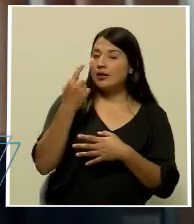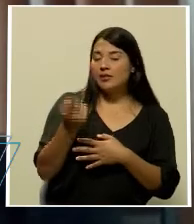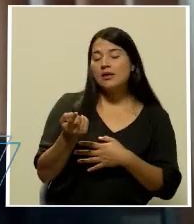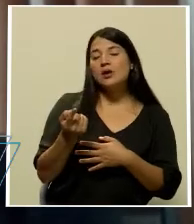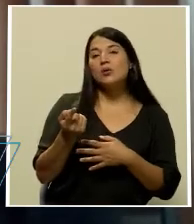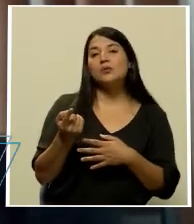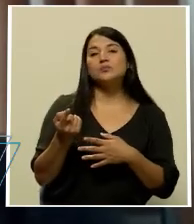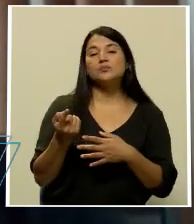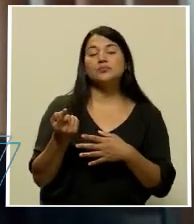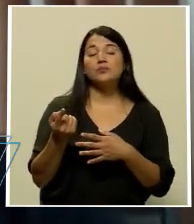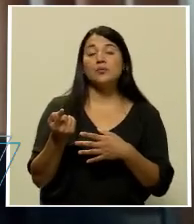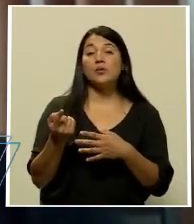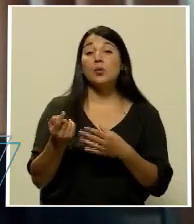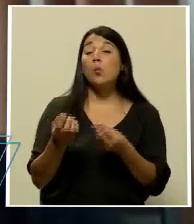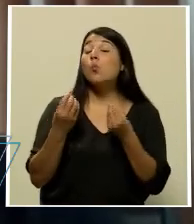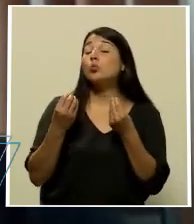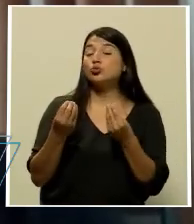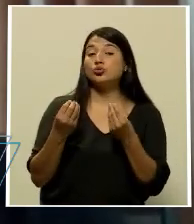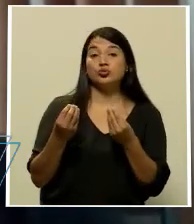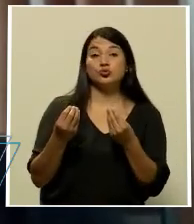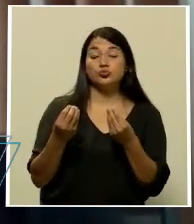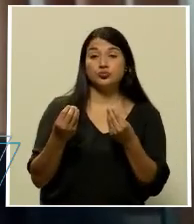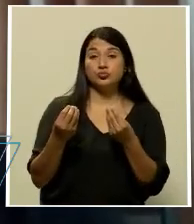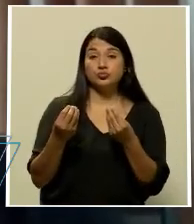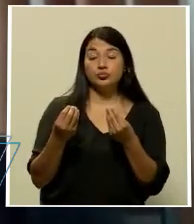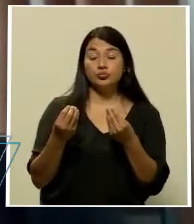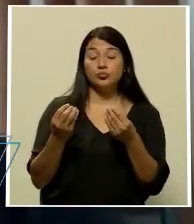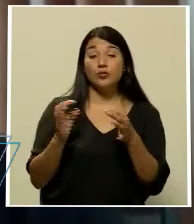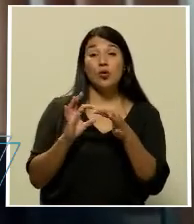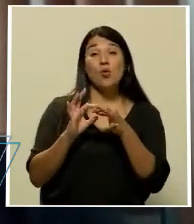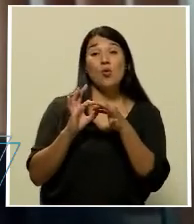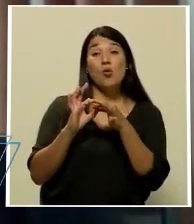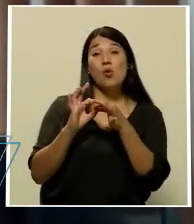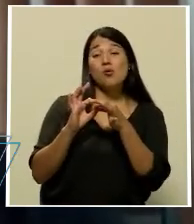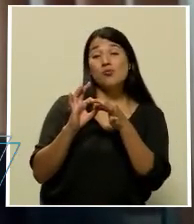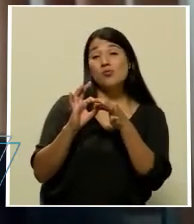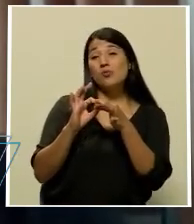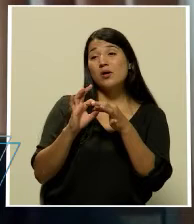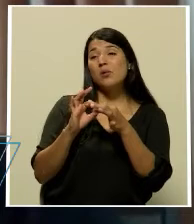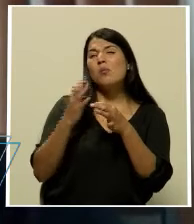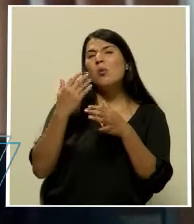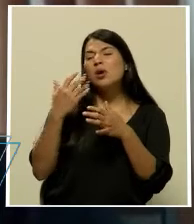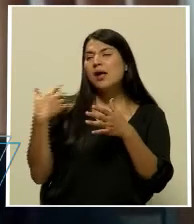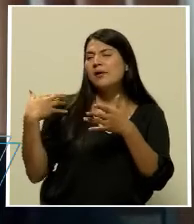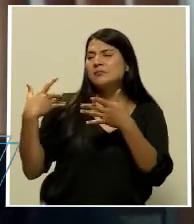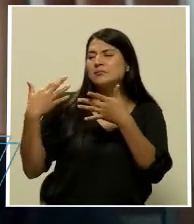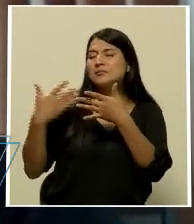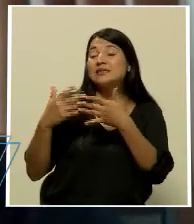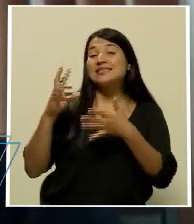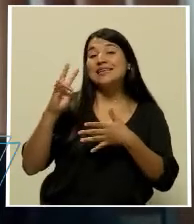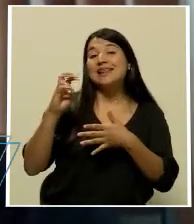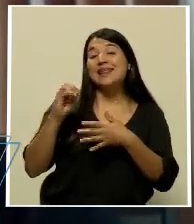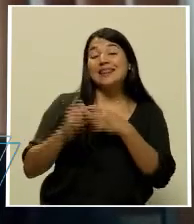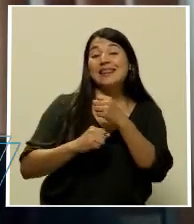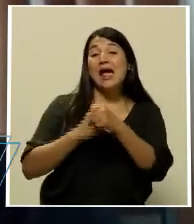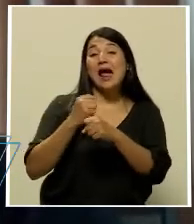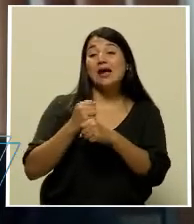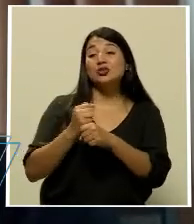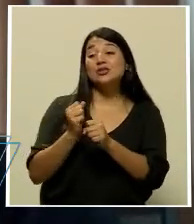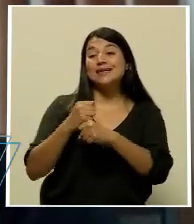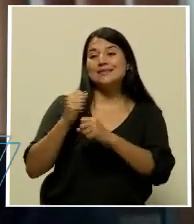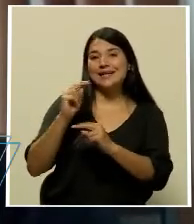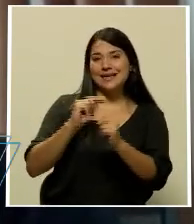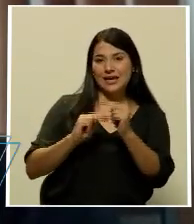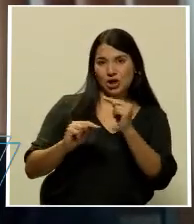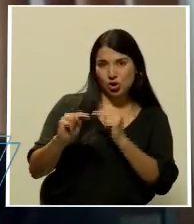por supuesto que responde a 70 años de inversión y desarrollo eléctrico en el mercado